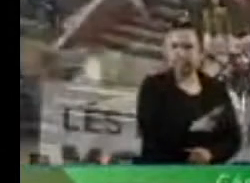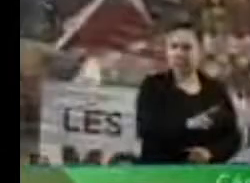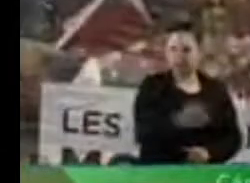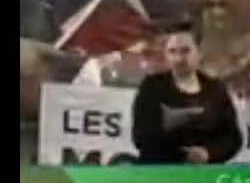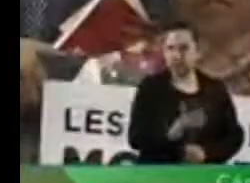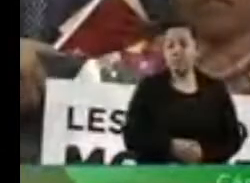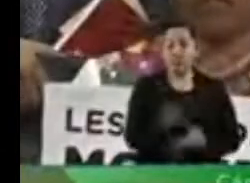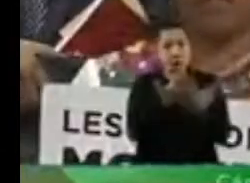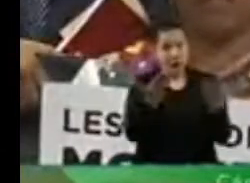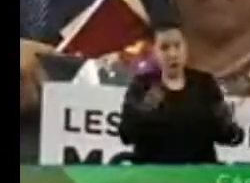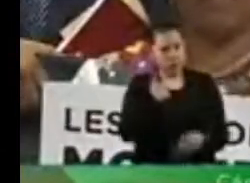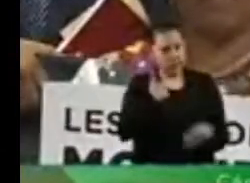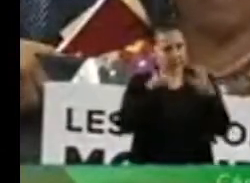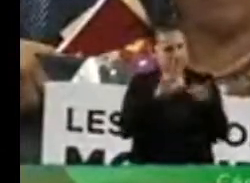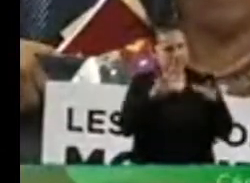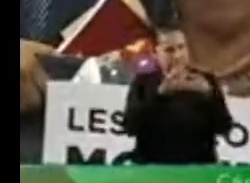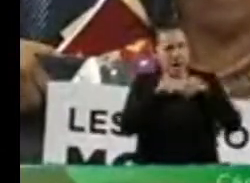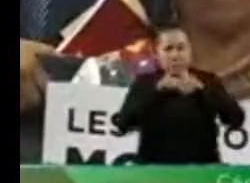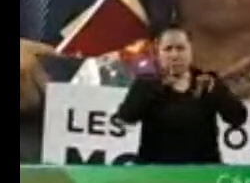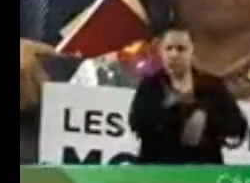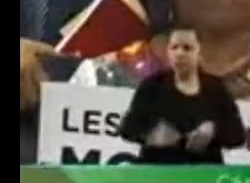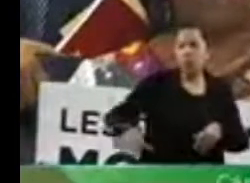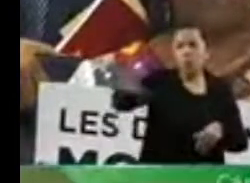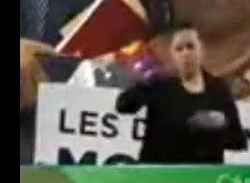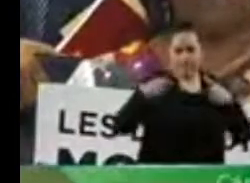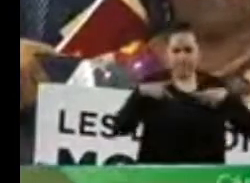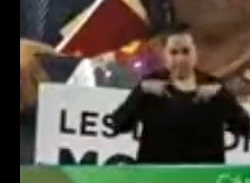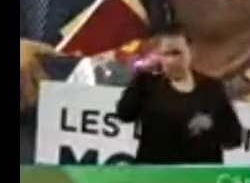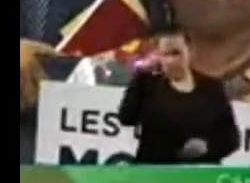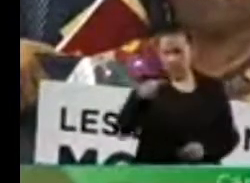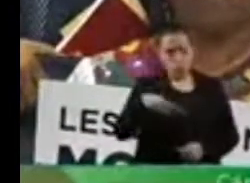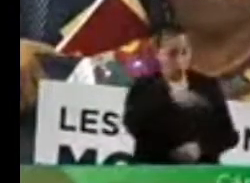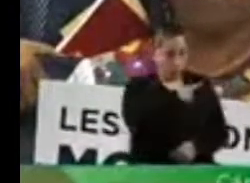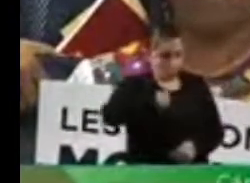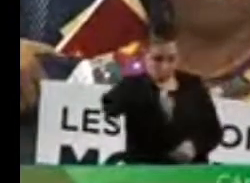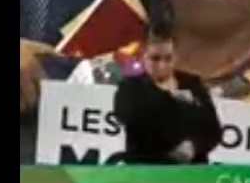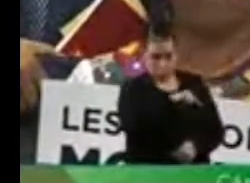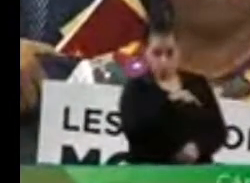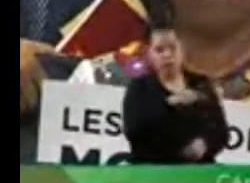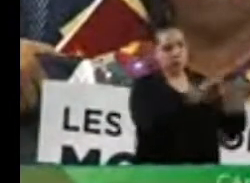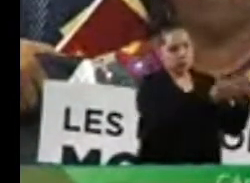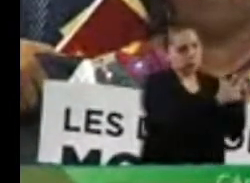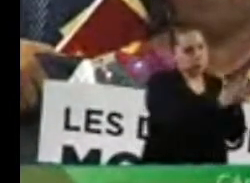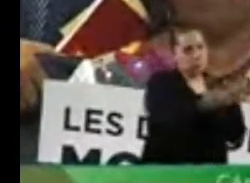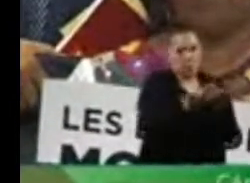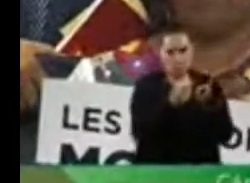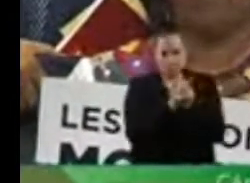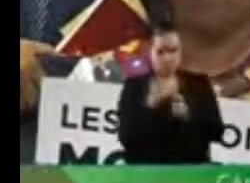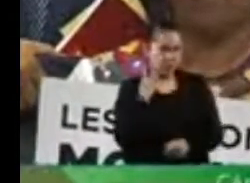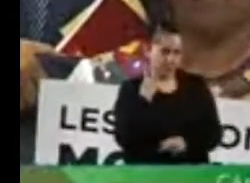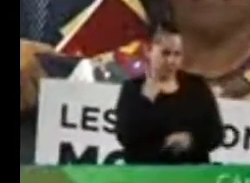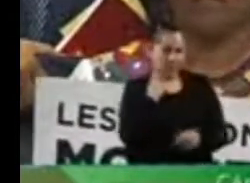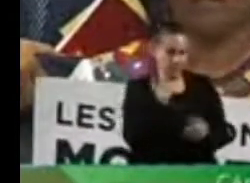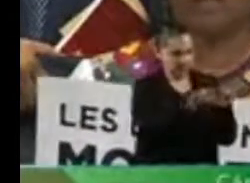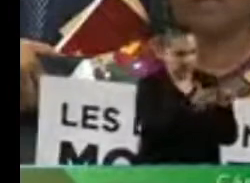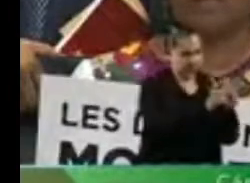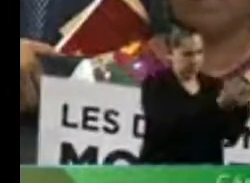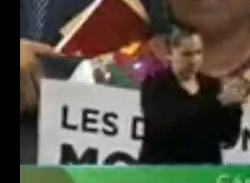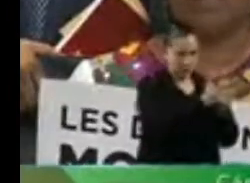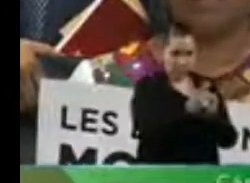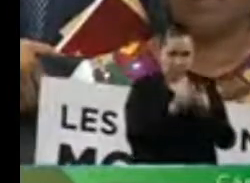la coalición Juntos Hacemos Historia estamos honrando nuestra responsabilidad. Estamos sirviendo